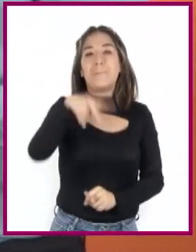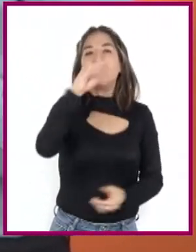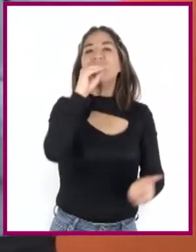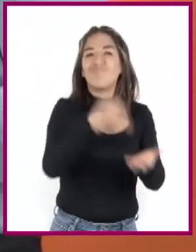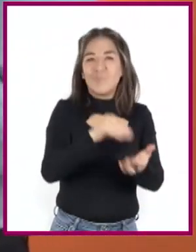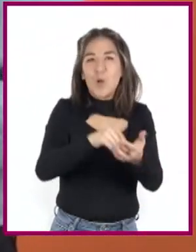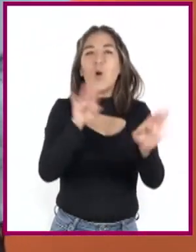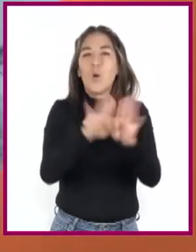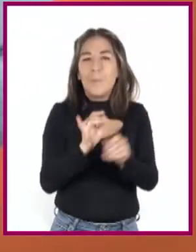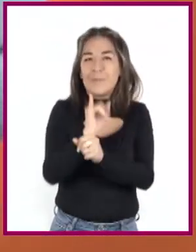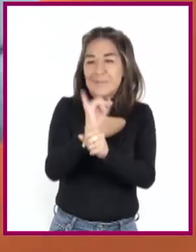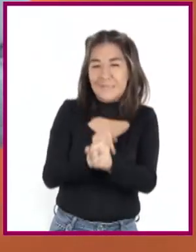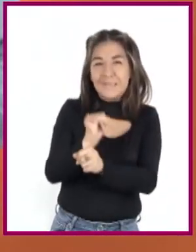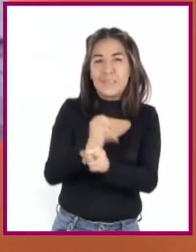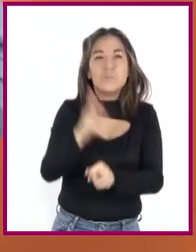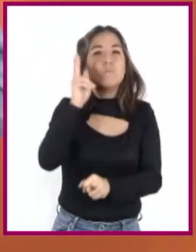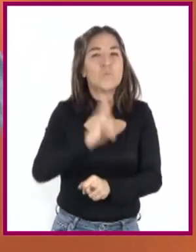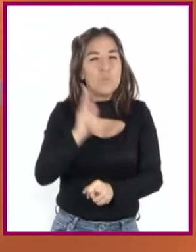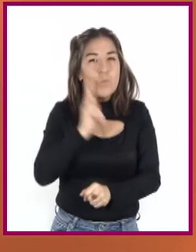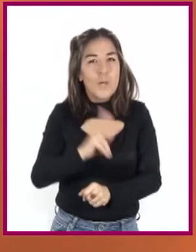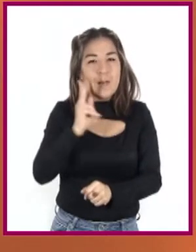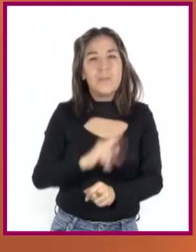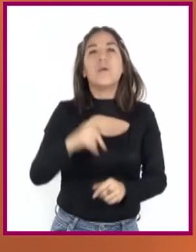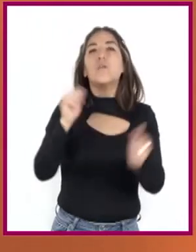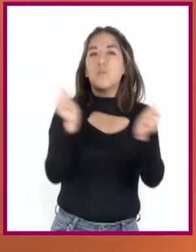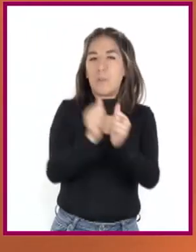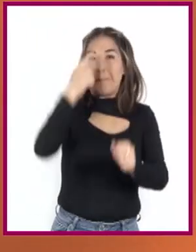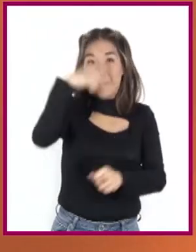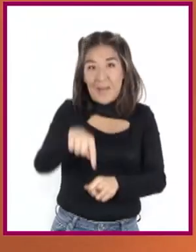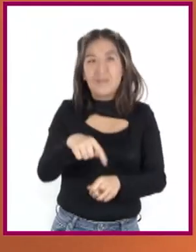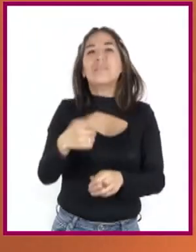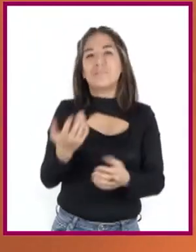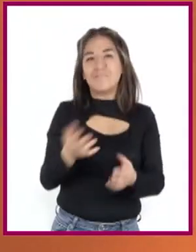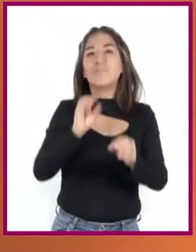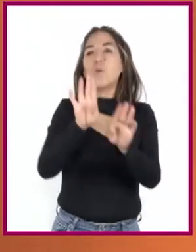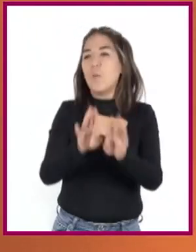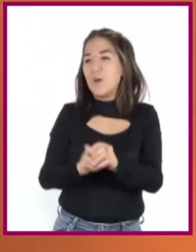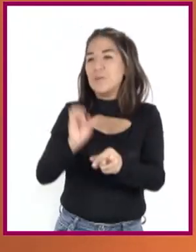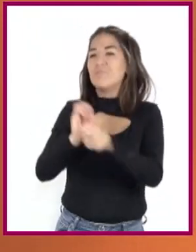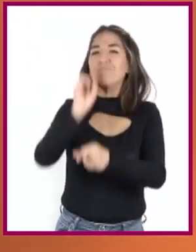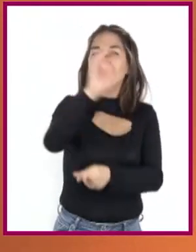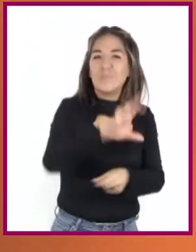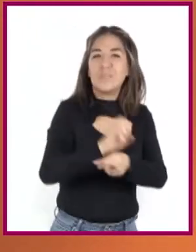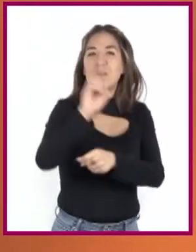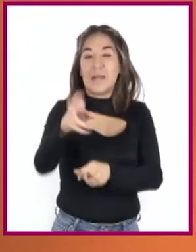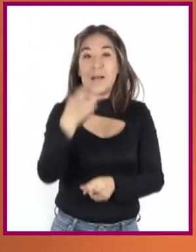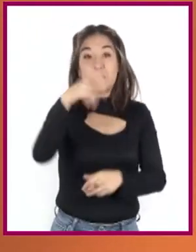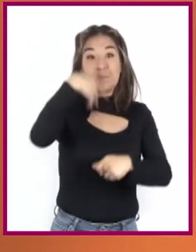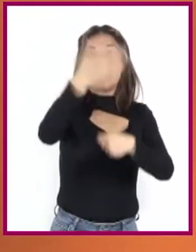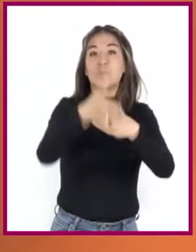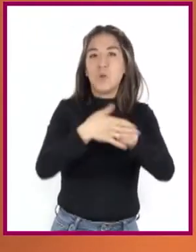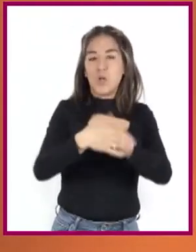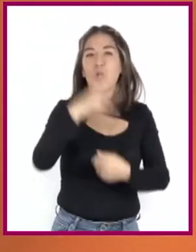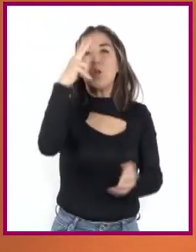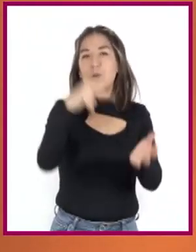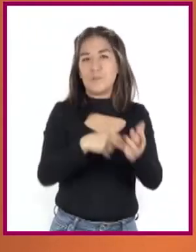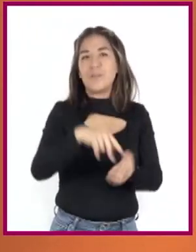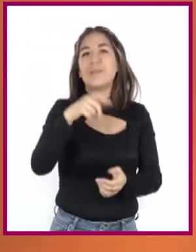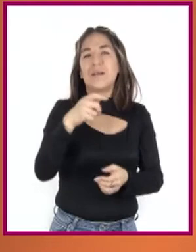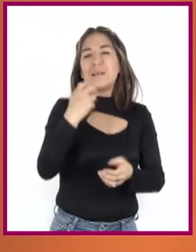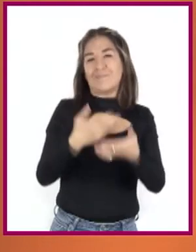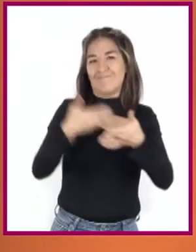tecnología experimental, con proyecciones a expandirse en el transcurso de la década de 2020.